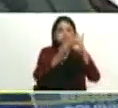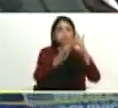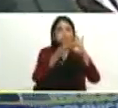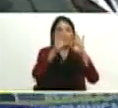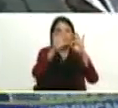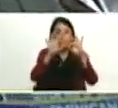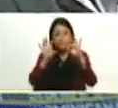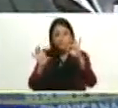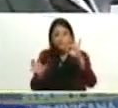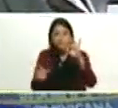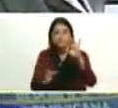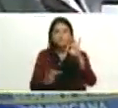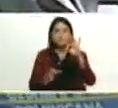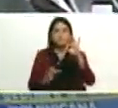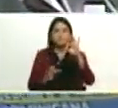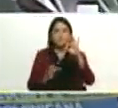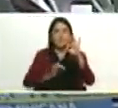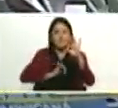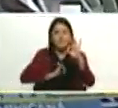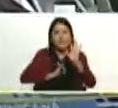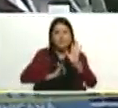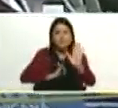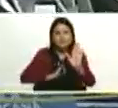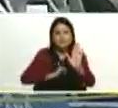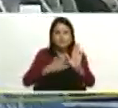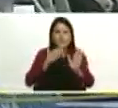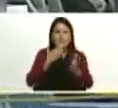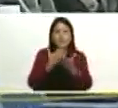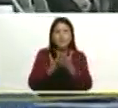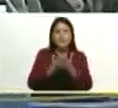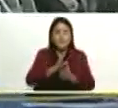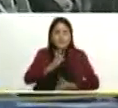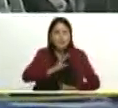una identidad propia, con propuestas propias.